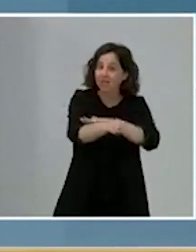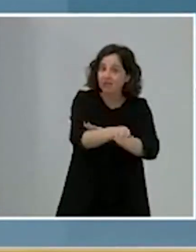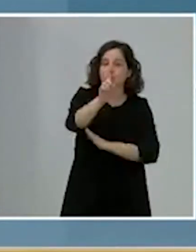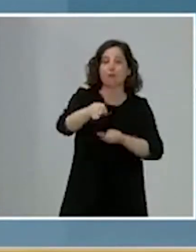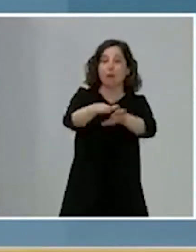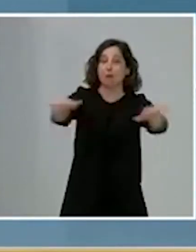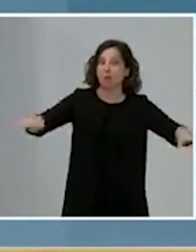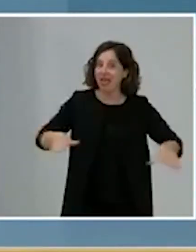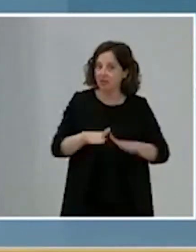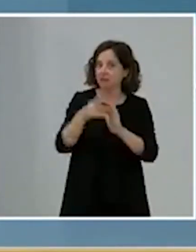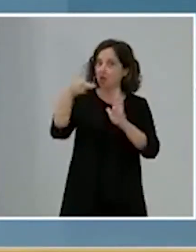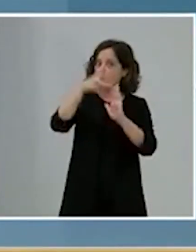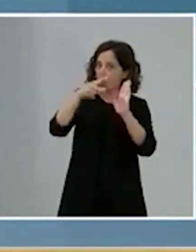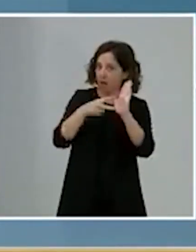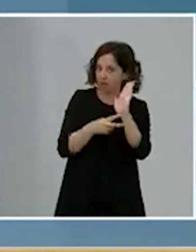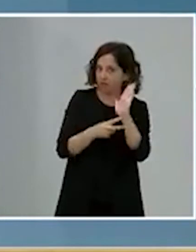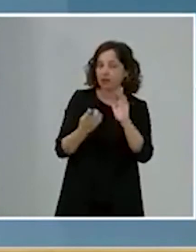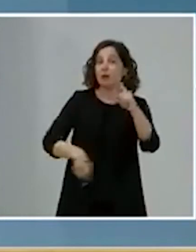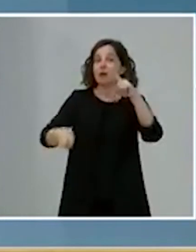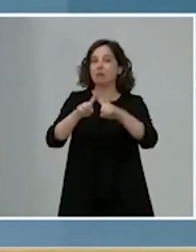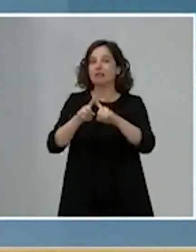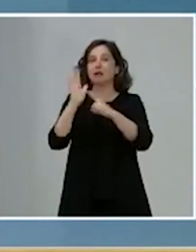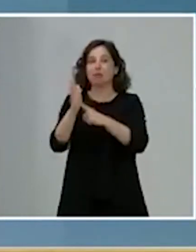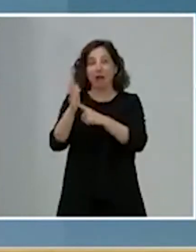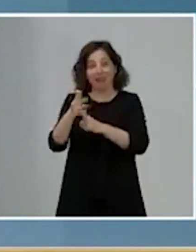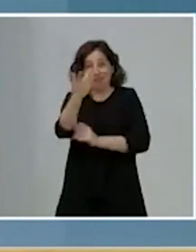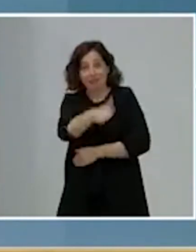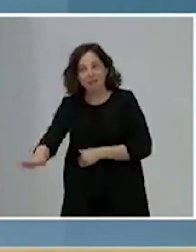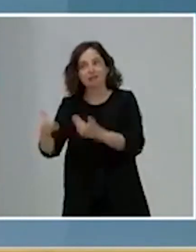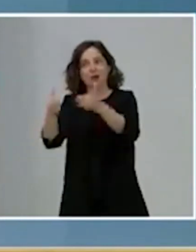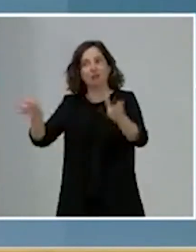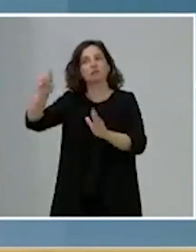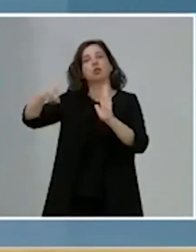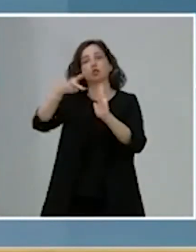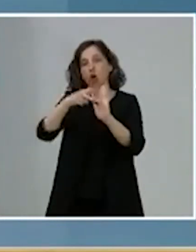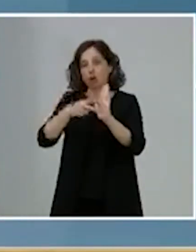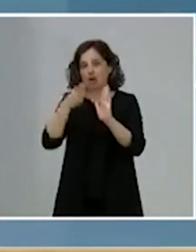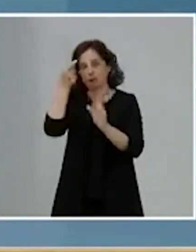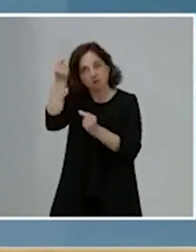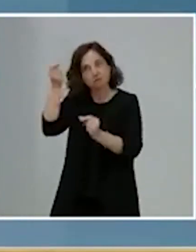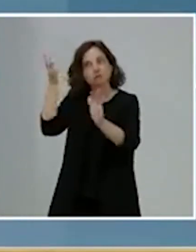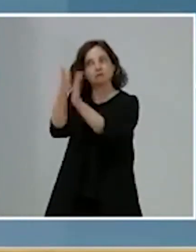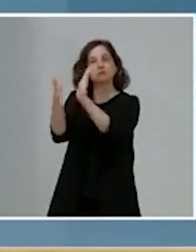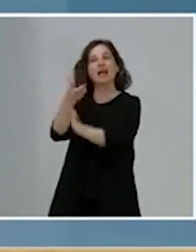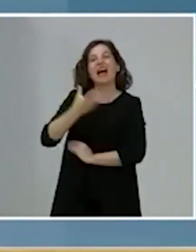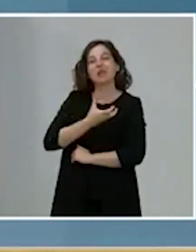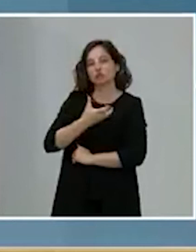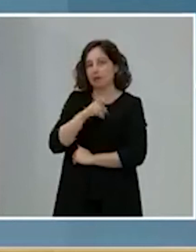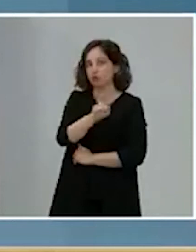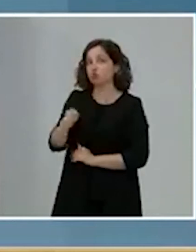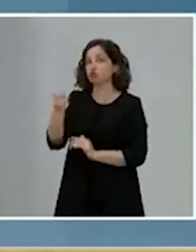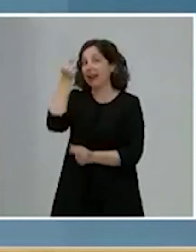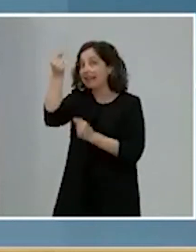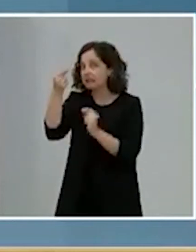las playas y la apertura de los parques infantiles, explicando a los ayuntamientos cuáles son